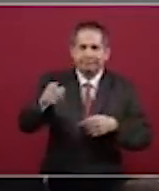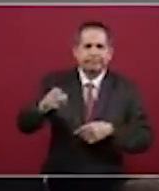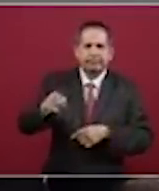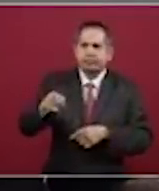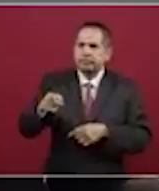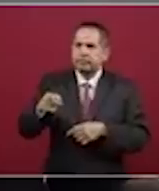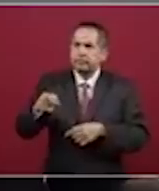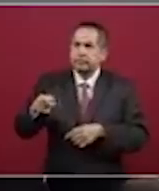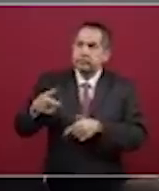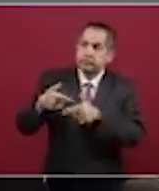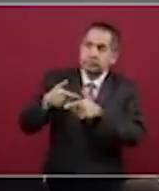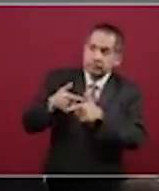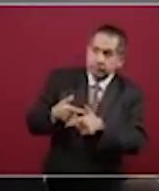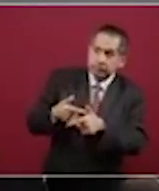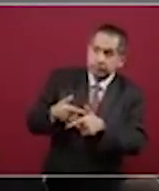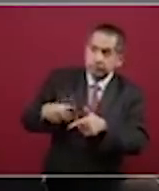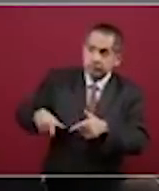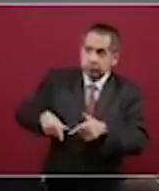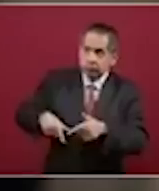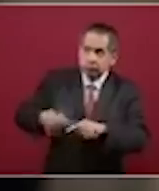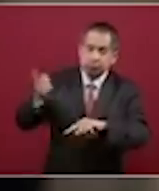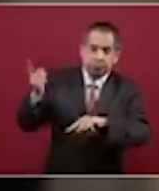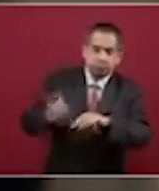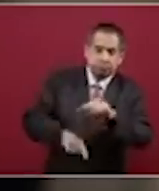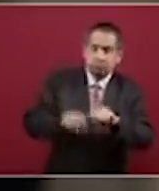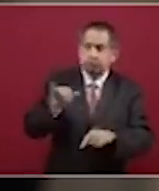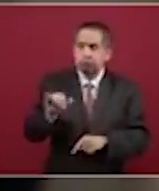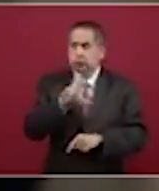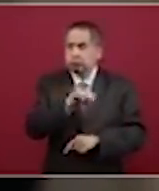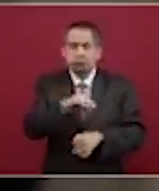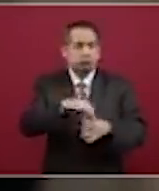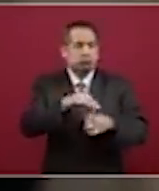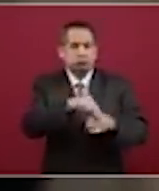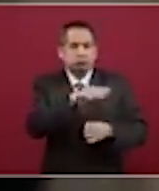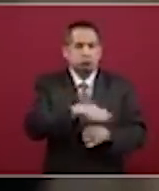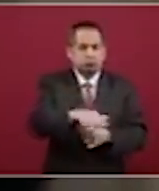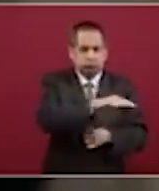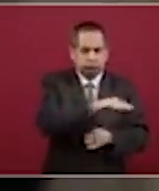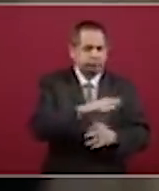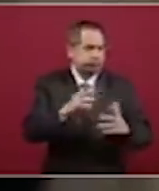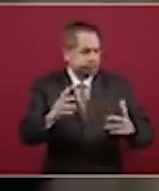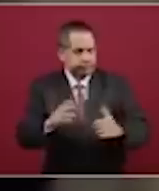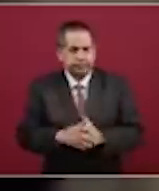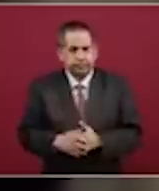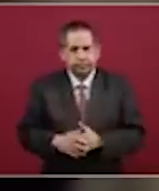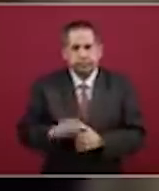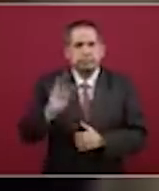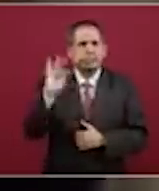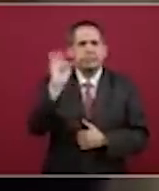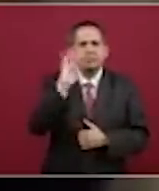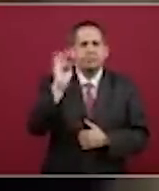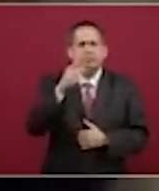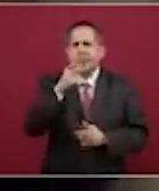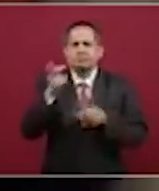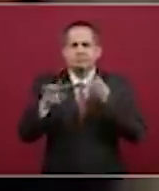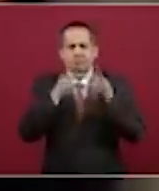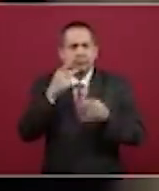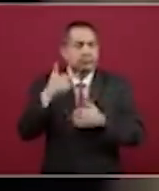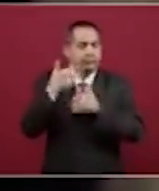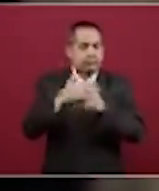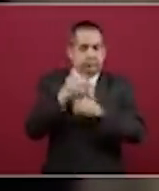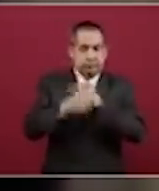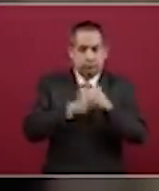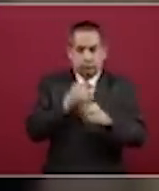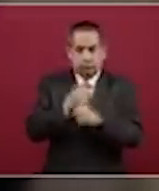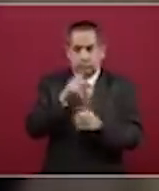mandato. Los escenarios de la oposición, sobre todo el más importante, es que si usted va en la boleta en el